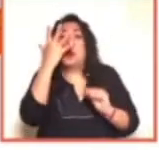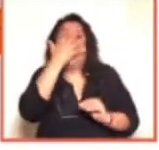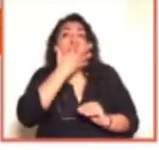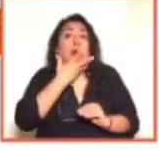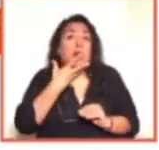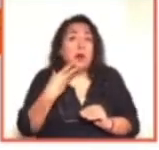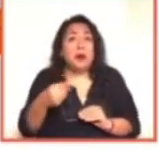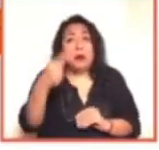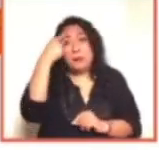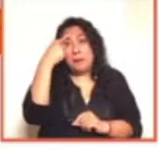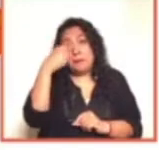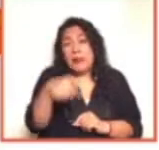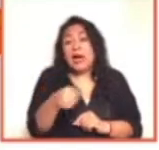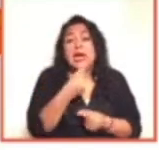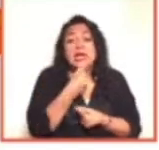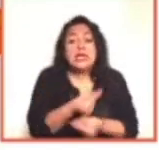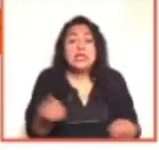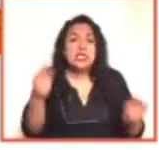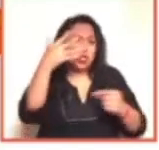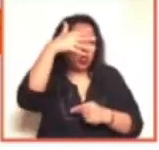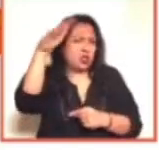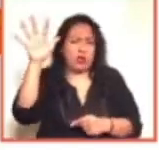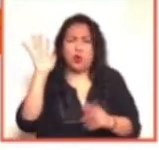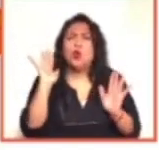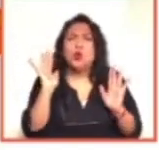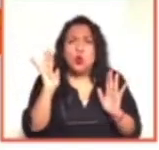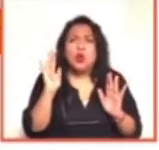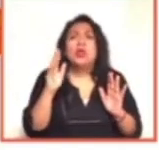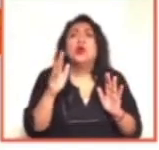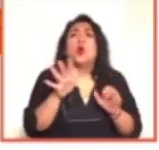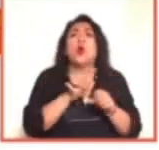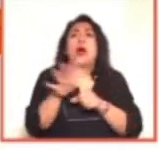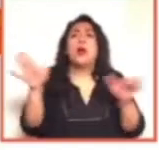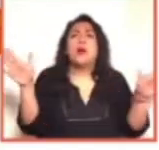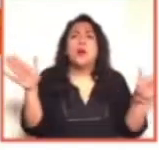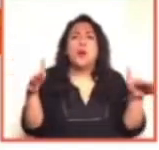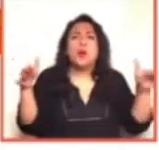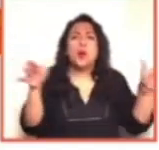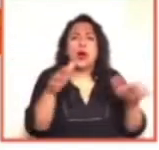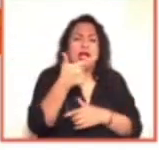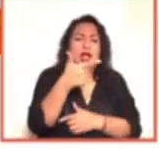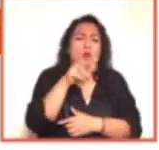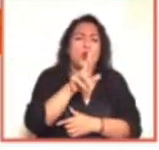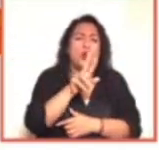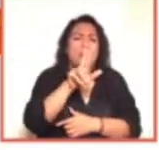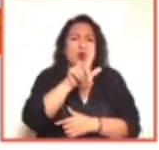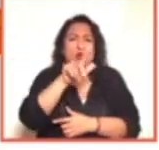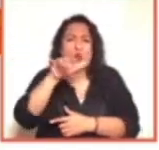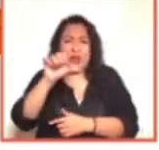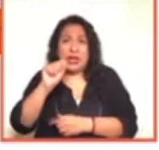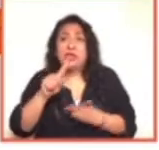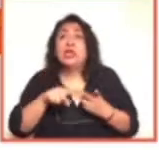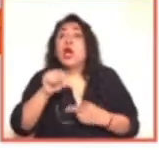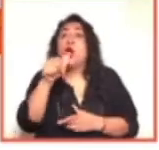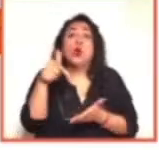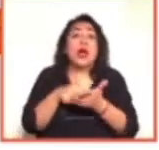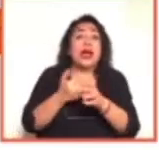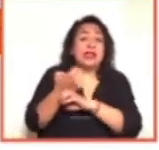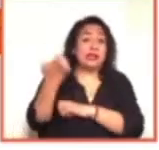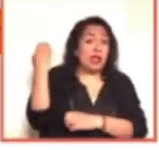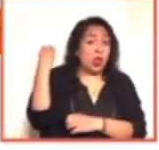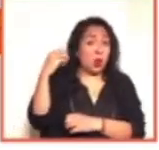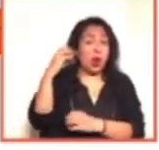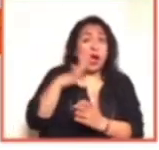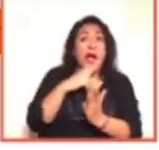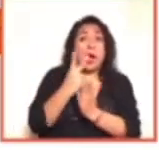para niños y adultos, que es El Vuelo de las Grullas. Y tenemos desde Oaxaca un proyecto que